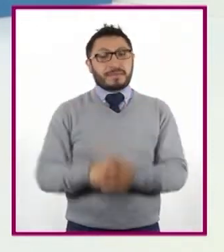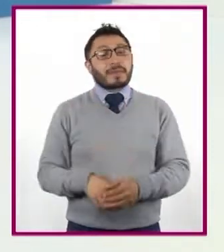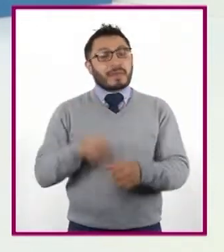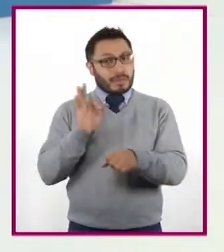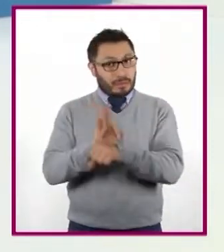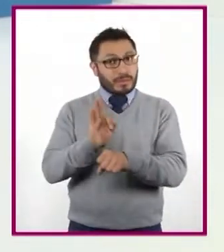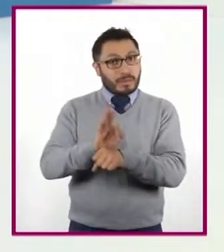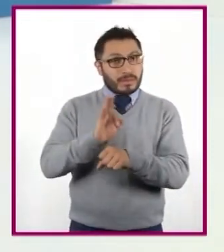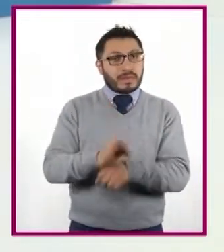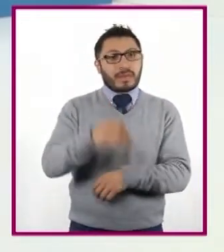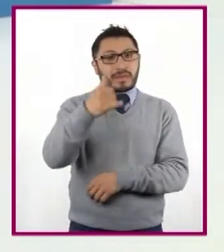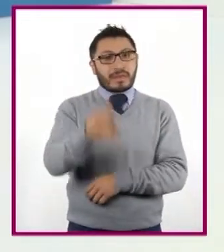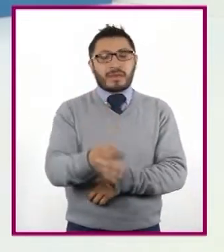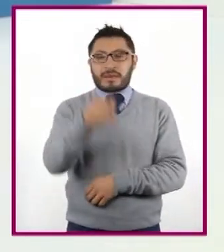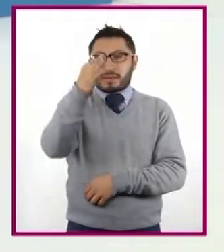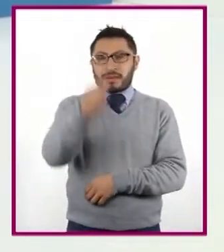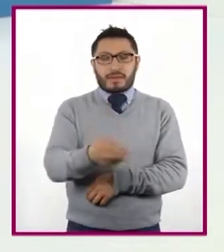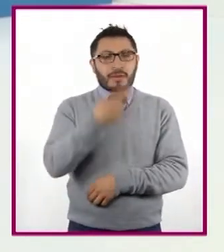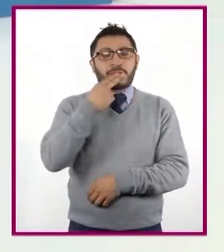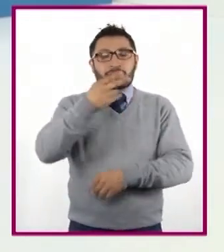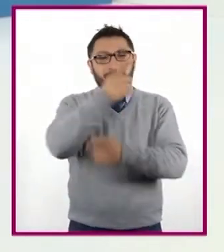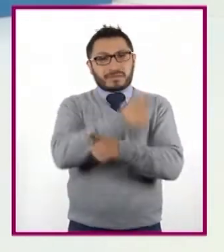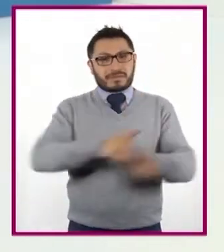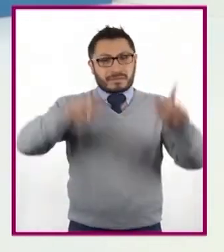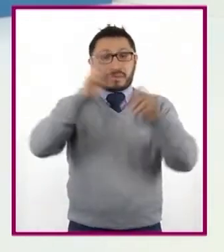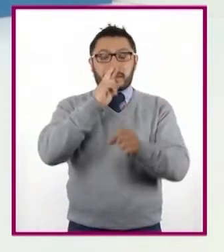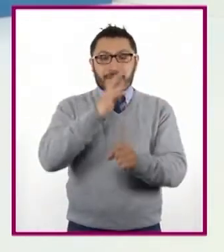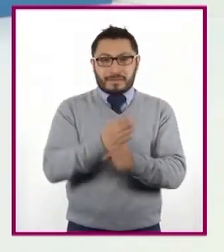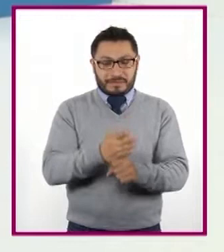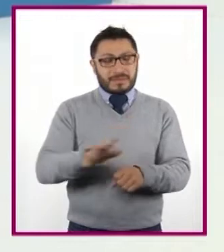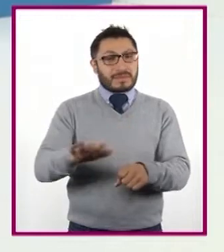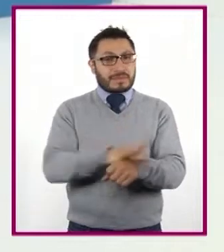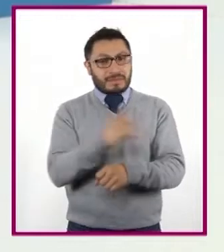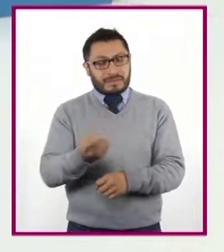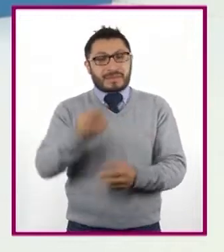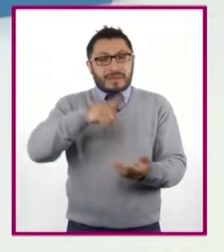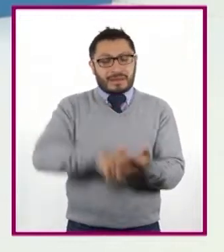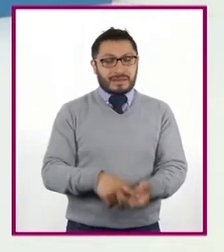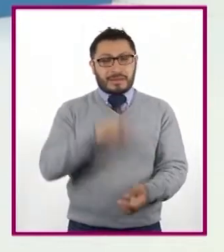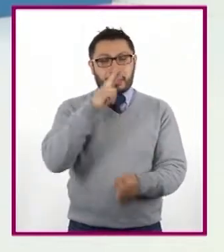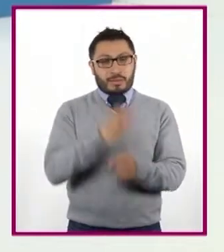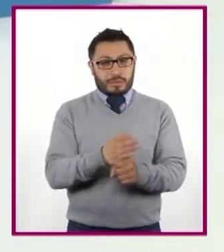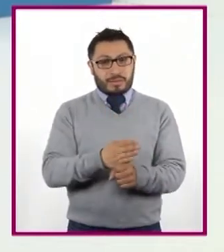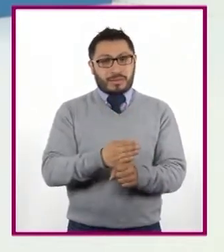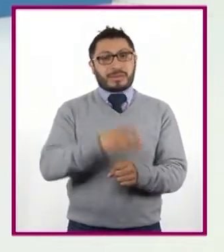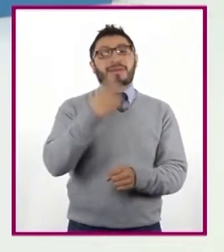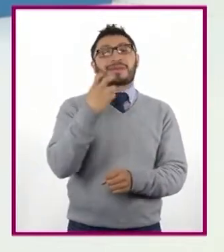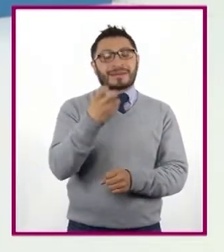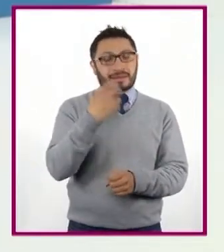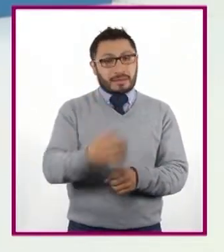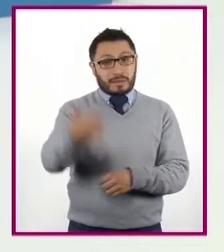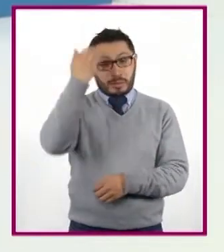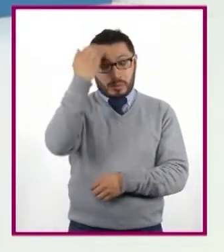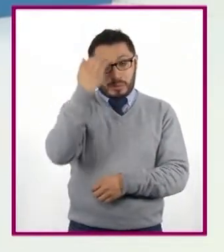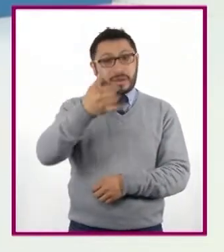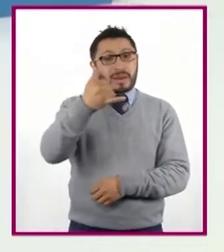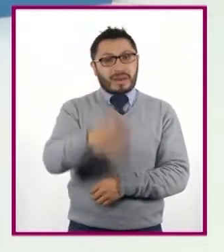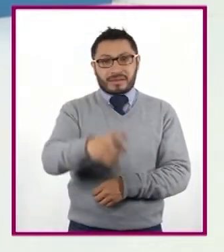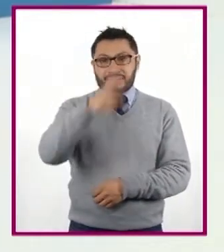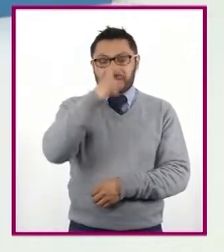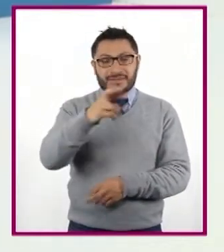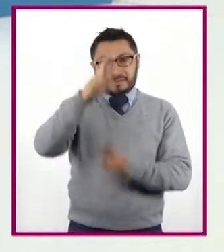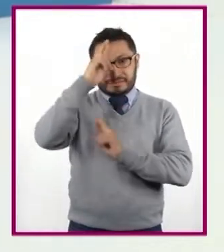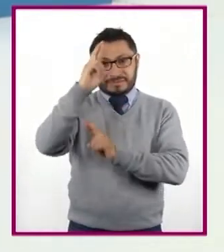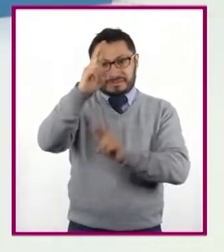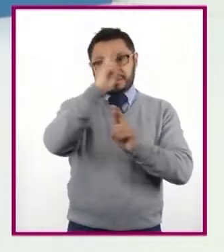defenderlas y asumirlas de manera responsable, pues parte de su papel es conocerlas y exigir que se